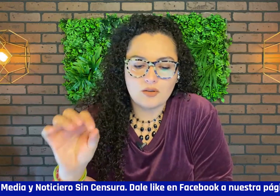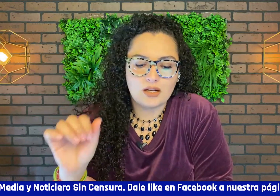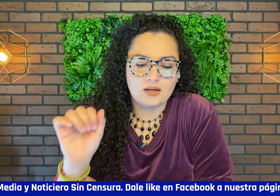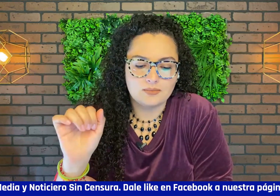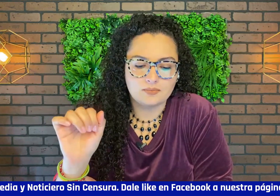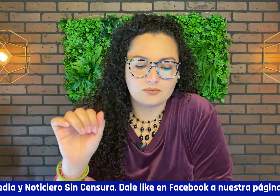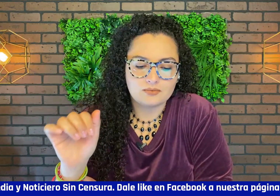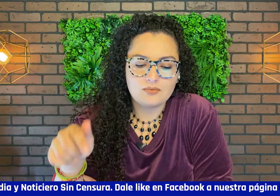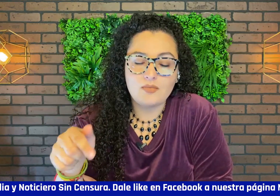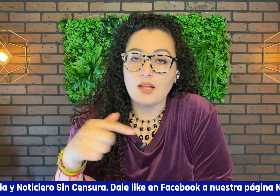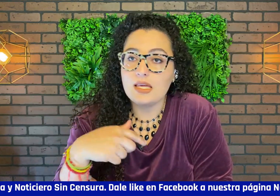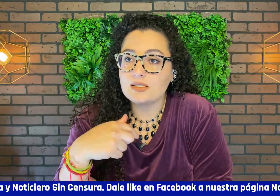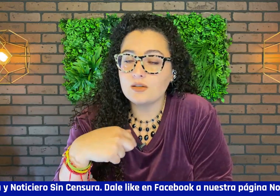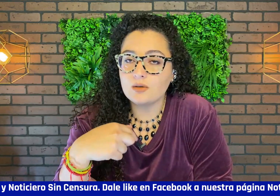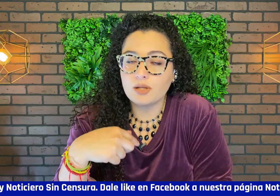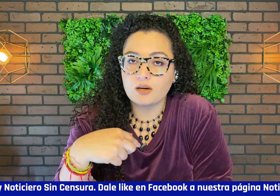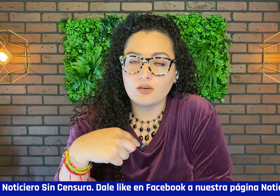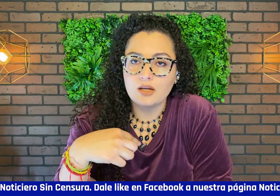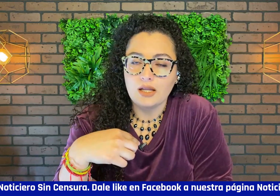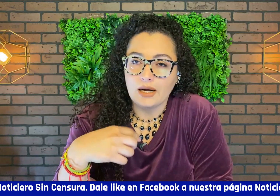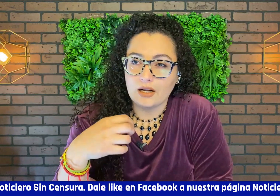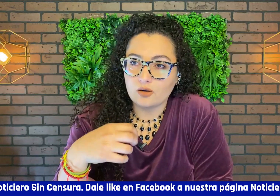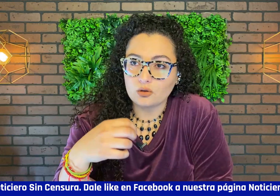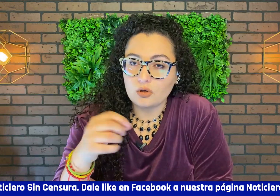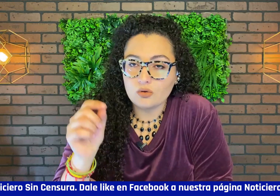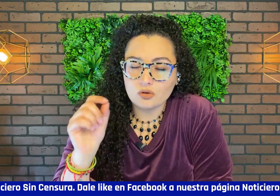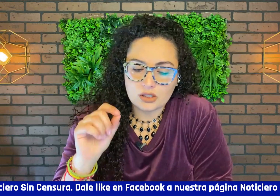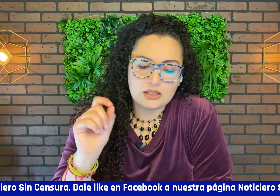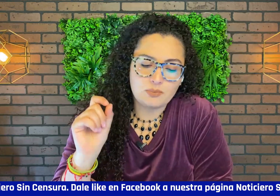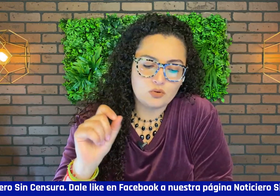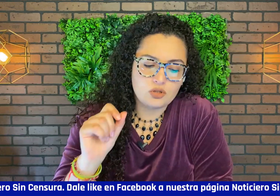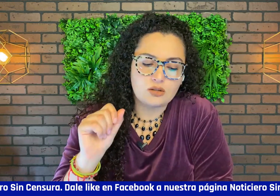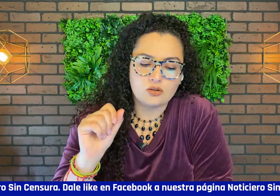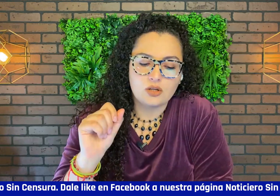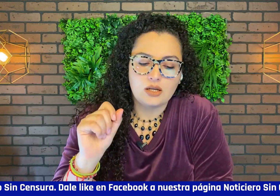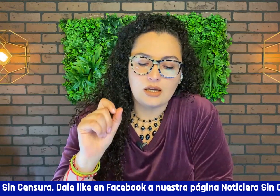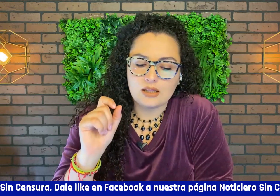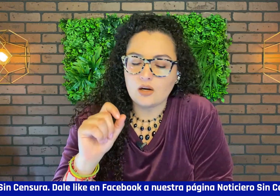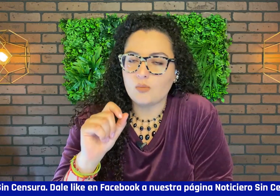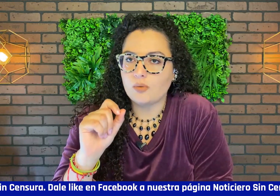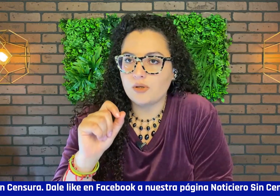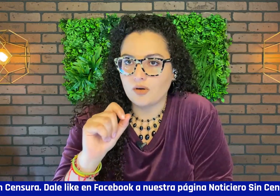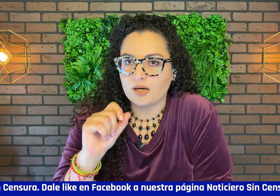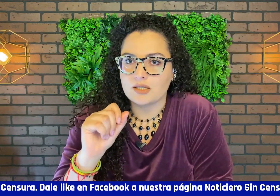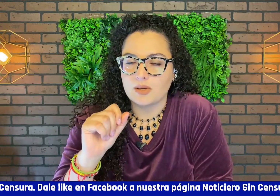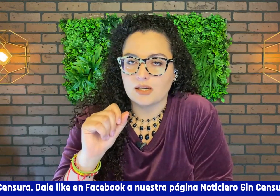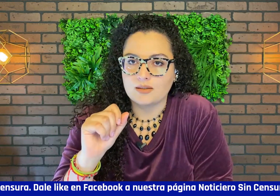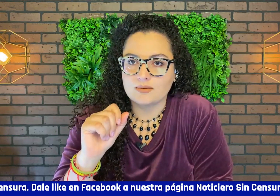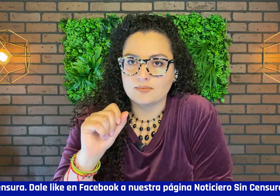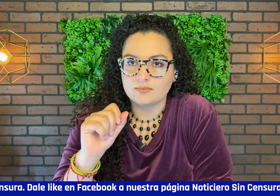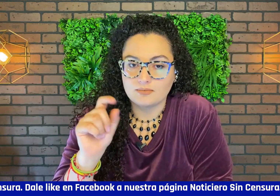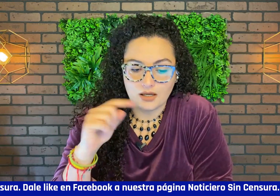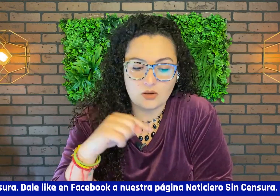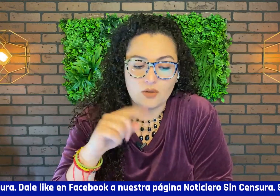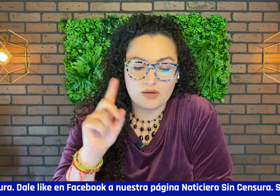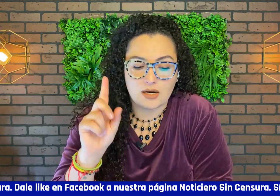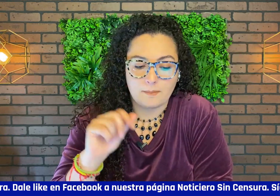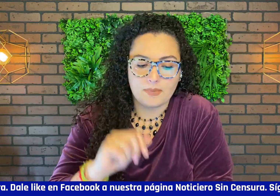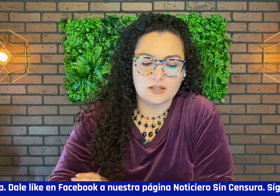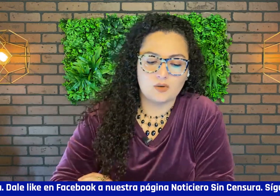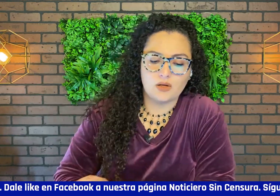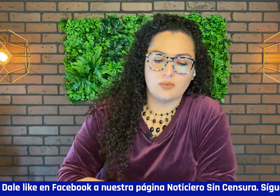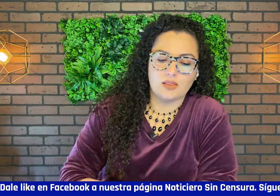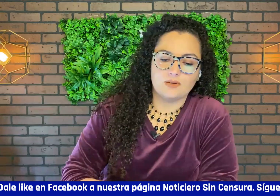gobierno federal. Y este gobierno recortó en un 80% el dinero público que recibían. El